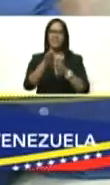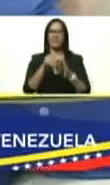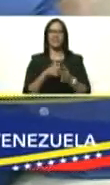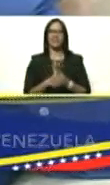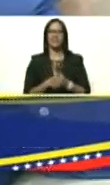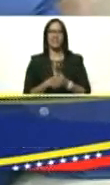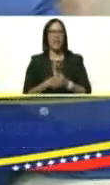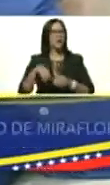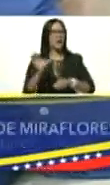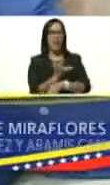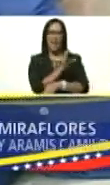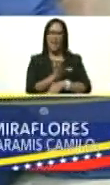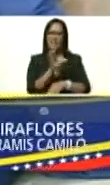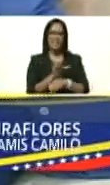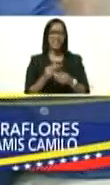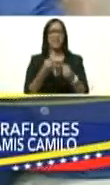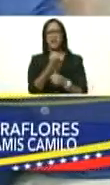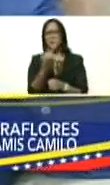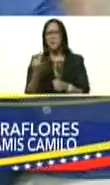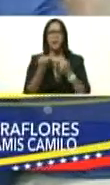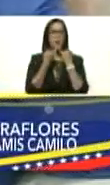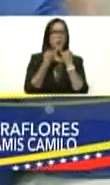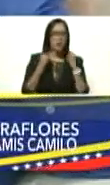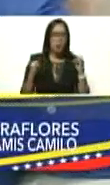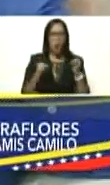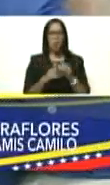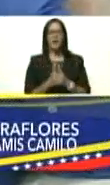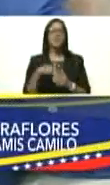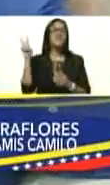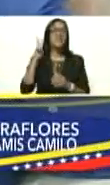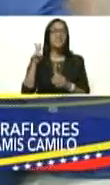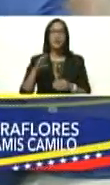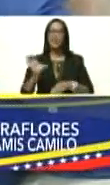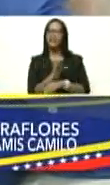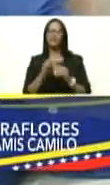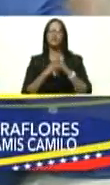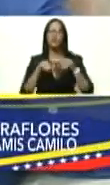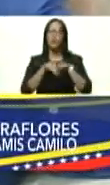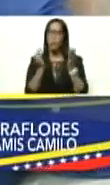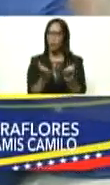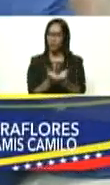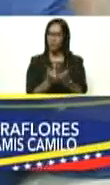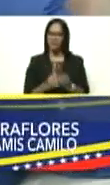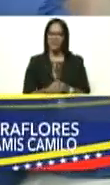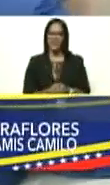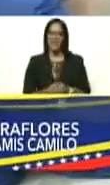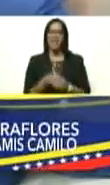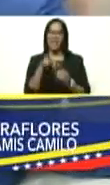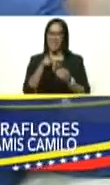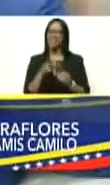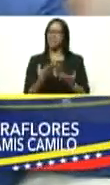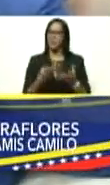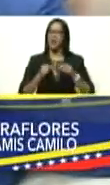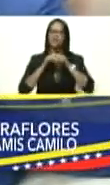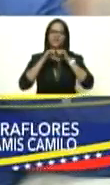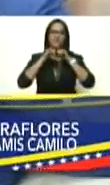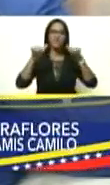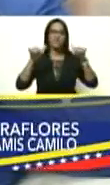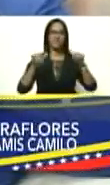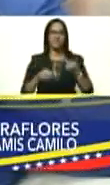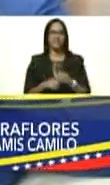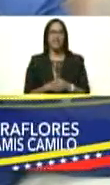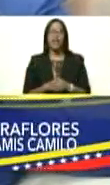van a cantar en varios idiomas. Bueno, eso la va a cantar todo el mundo, pues. Eso va a pegar.